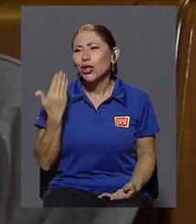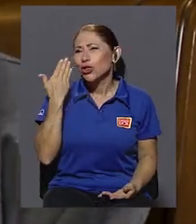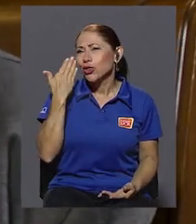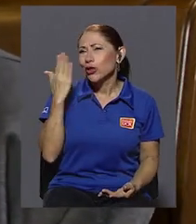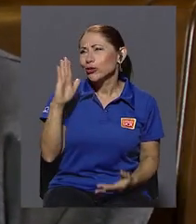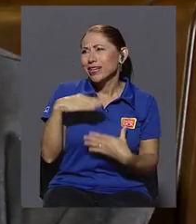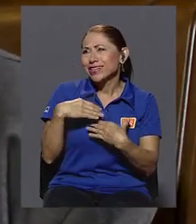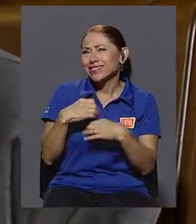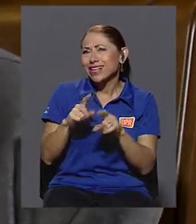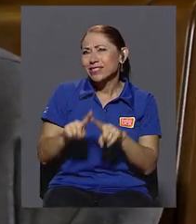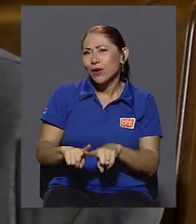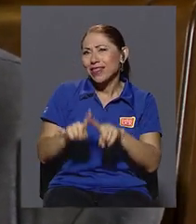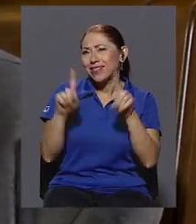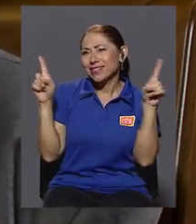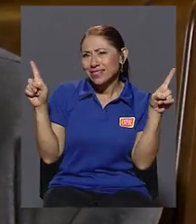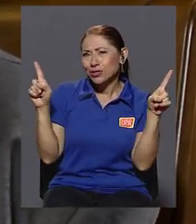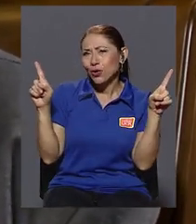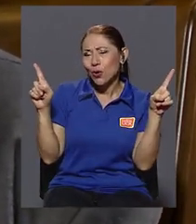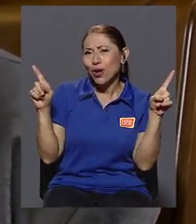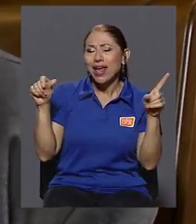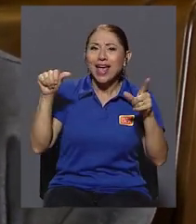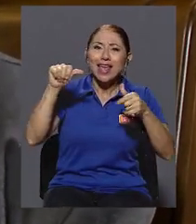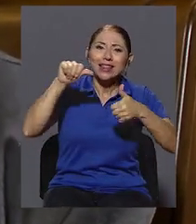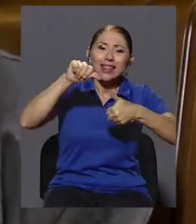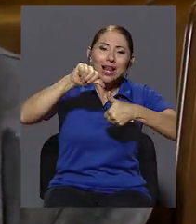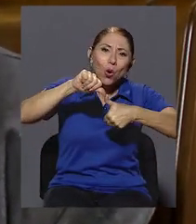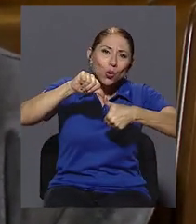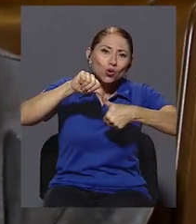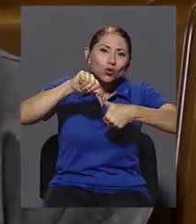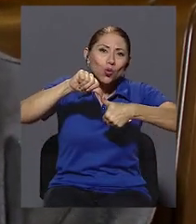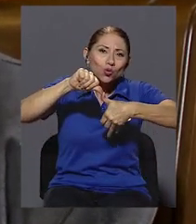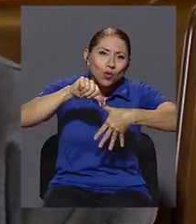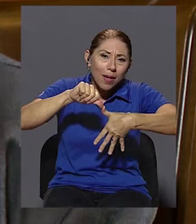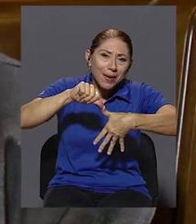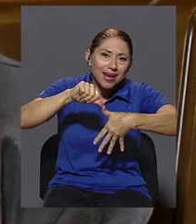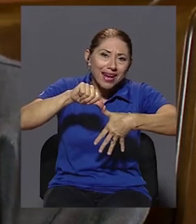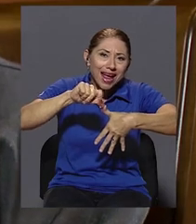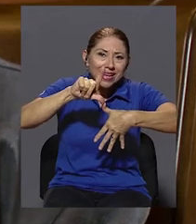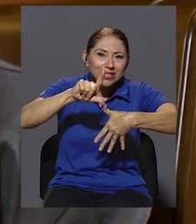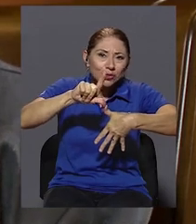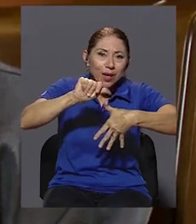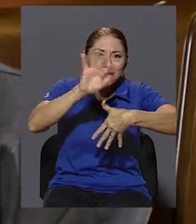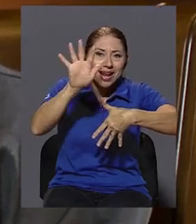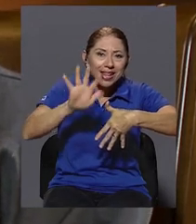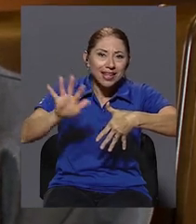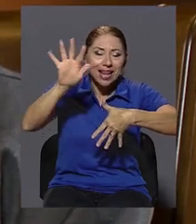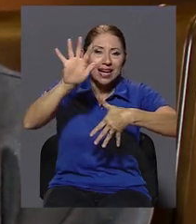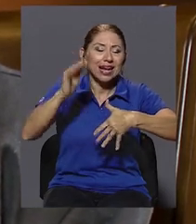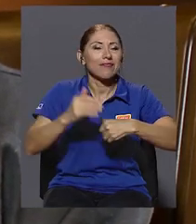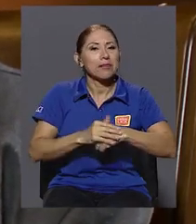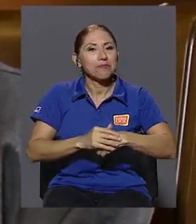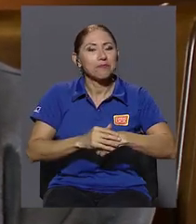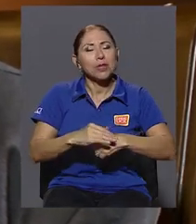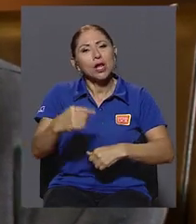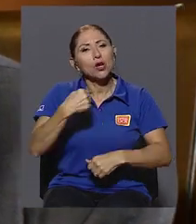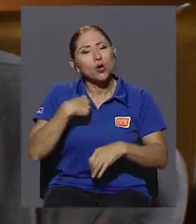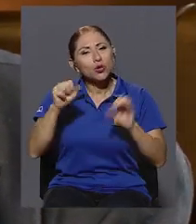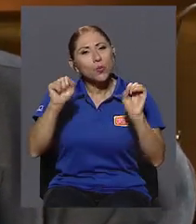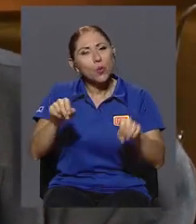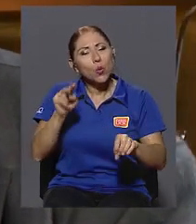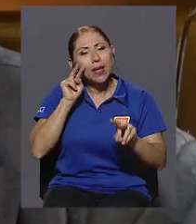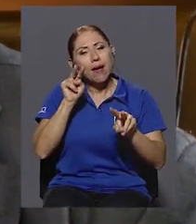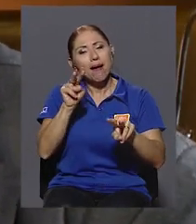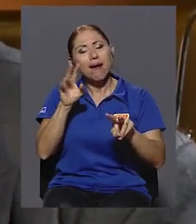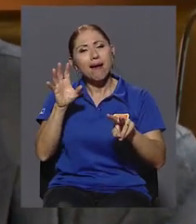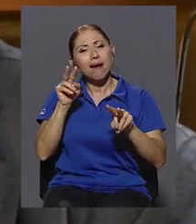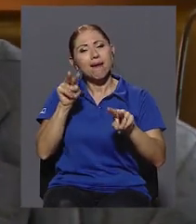No sé si hay una distinción muy grande entre el Cono Sur, entre Sudamérica y el resto de América Latina y el Caribe. Lo que yo